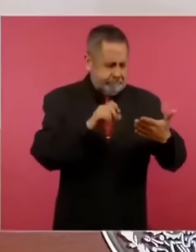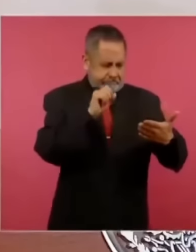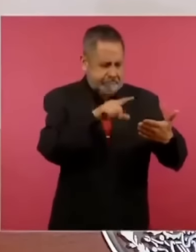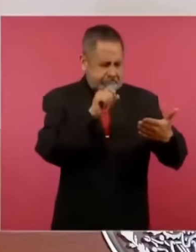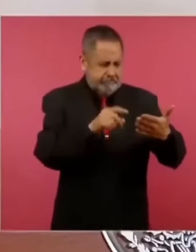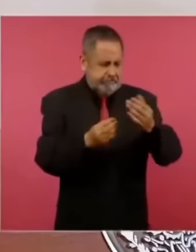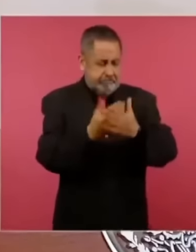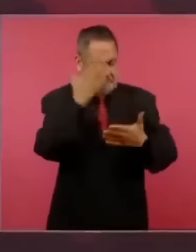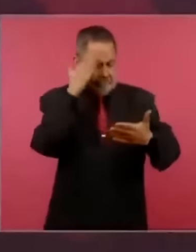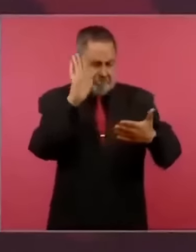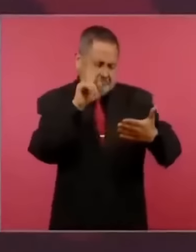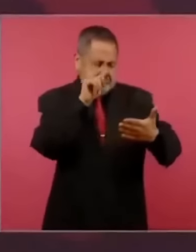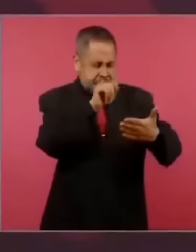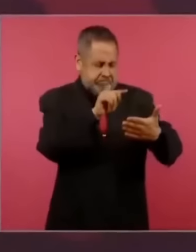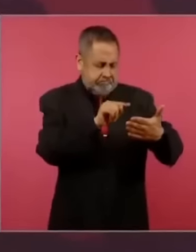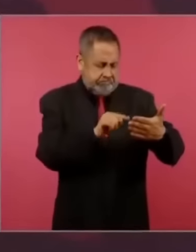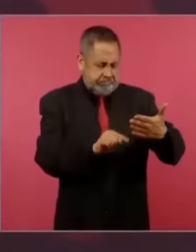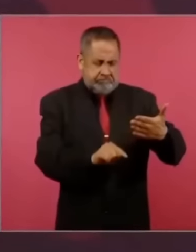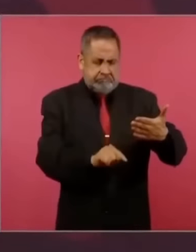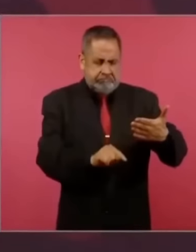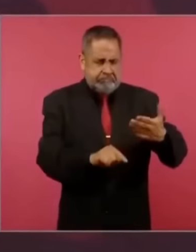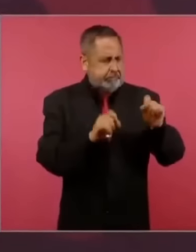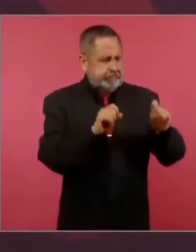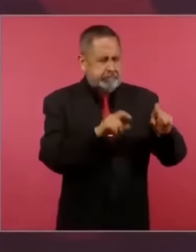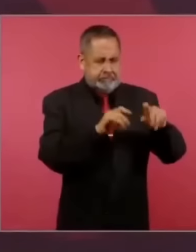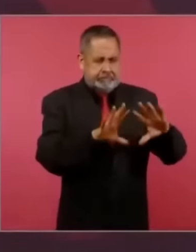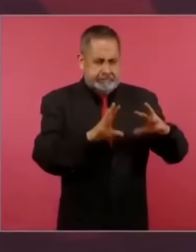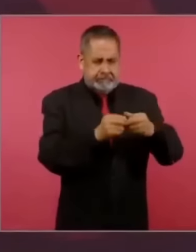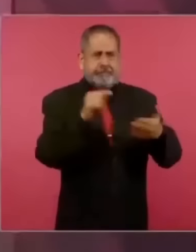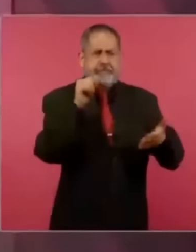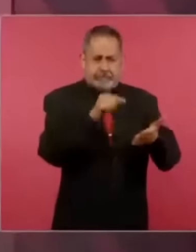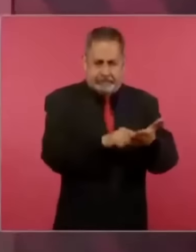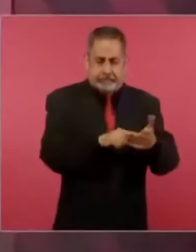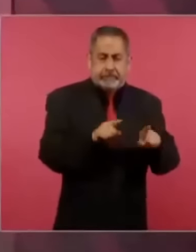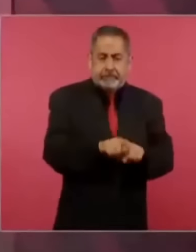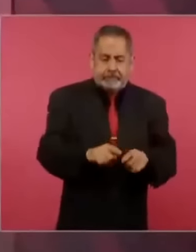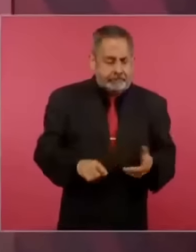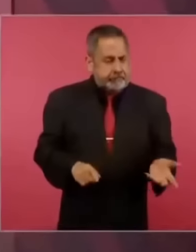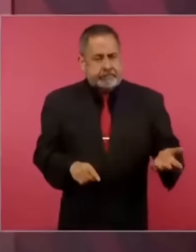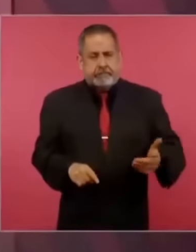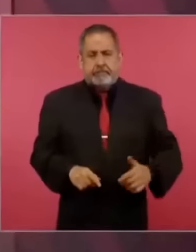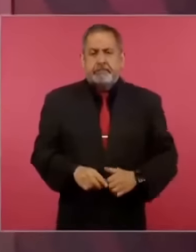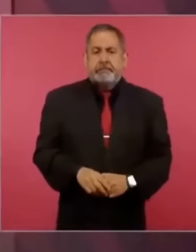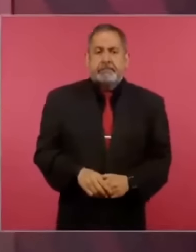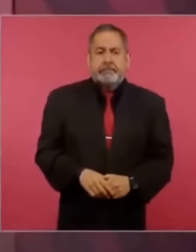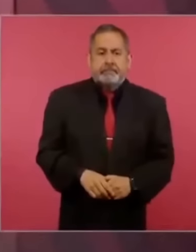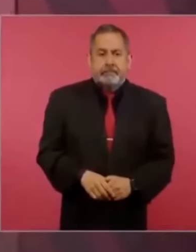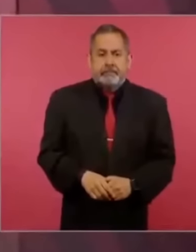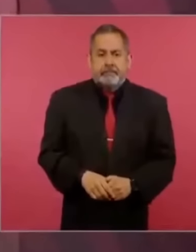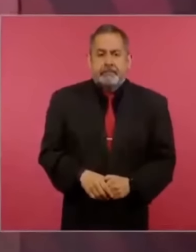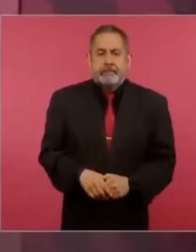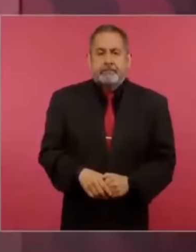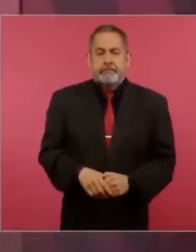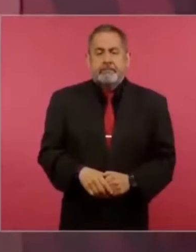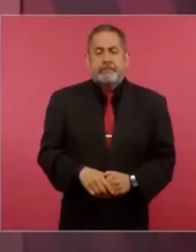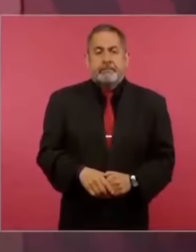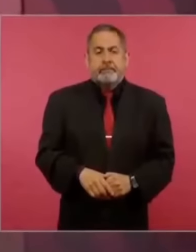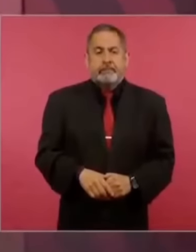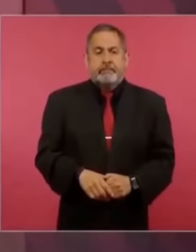pocos nuevos muy pocos este porque pues hay